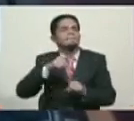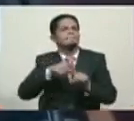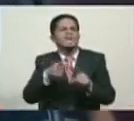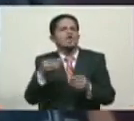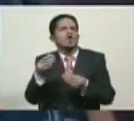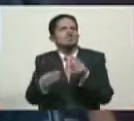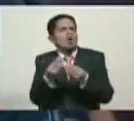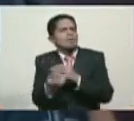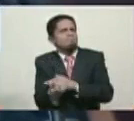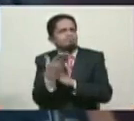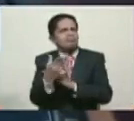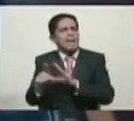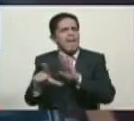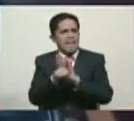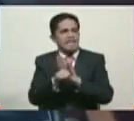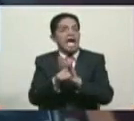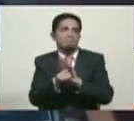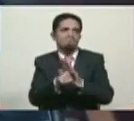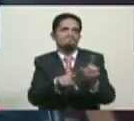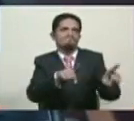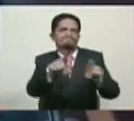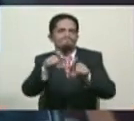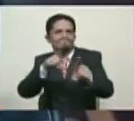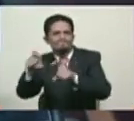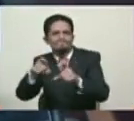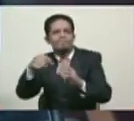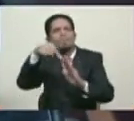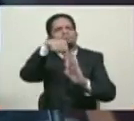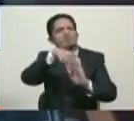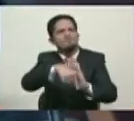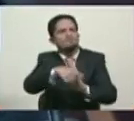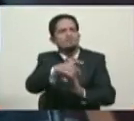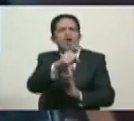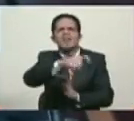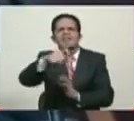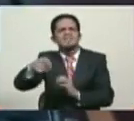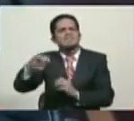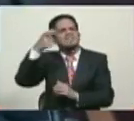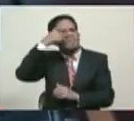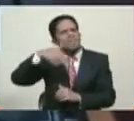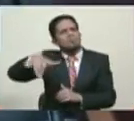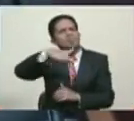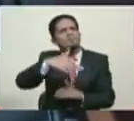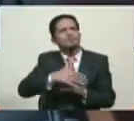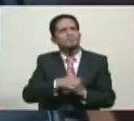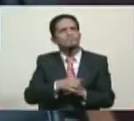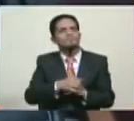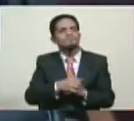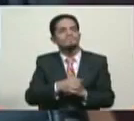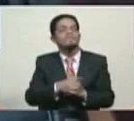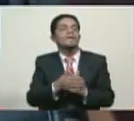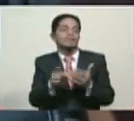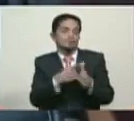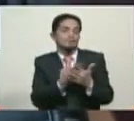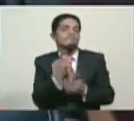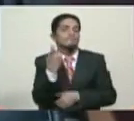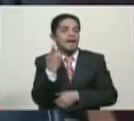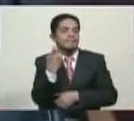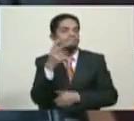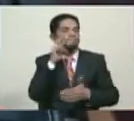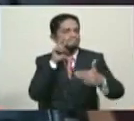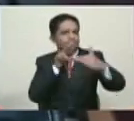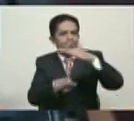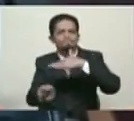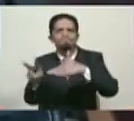cosas. Auscultando en lo profundo del alma nacional, podríamos percibir, de observación en observación, una